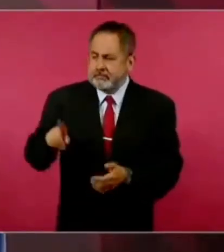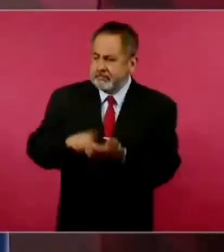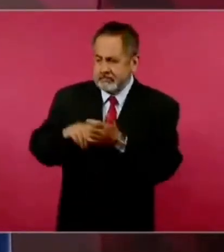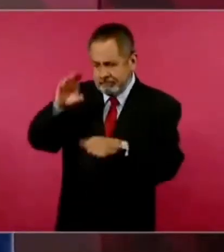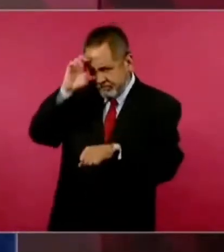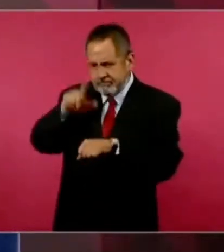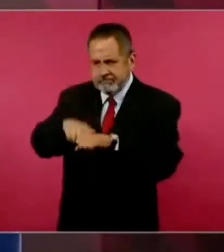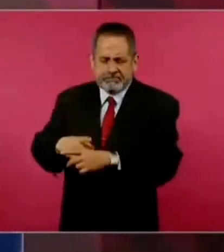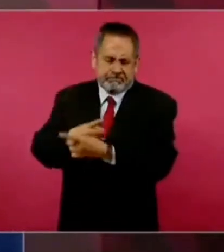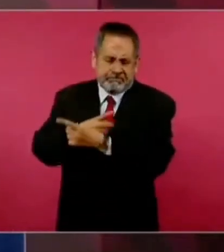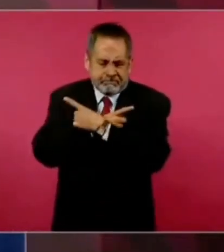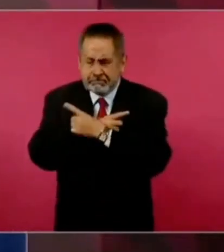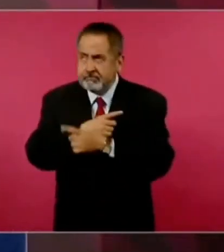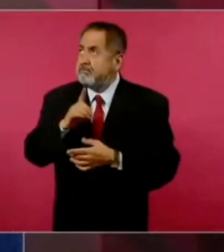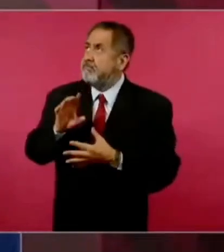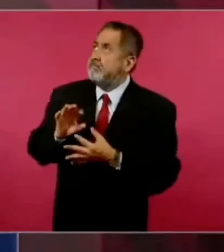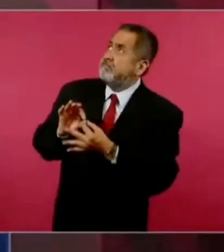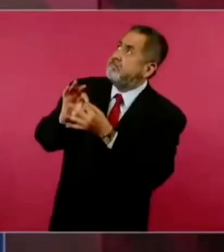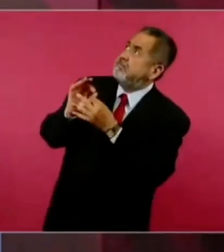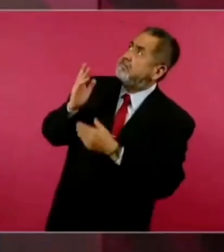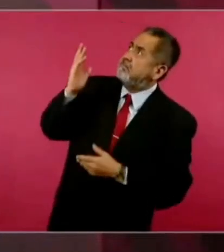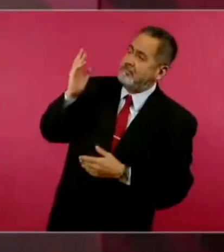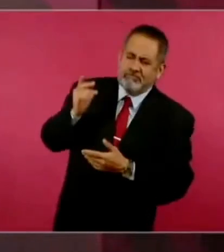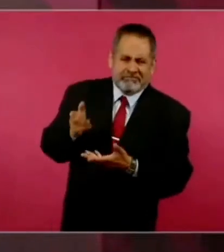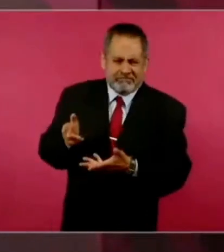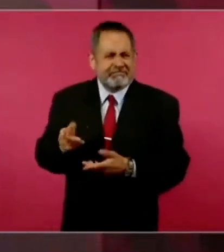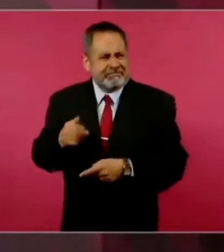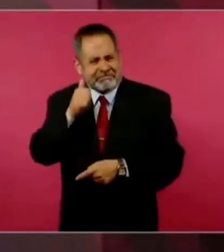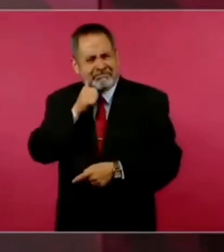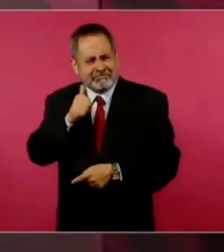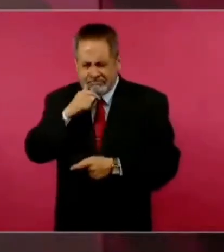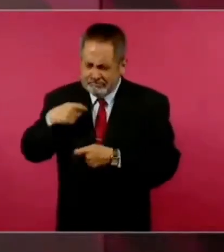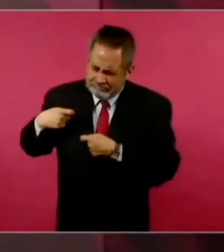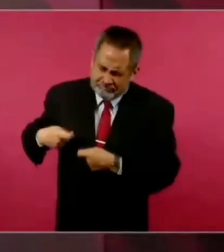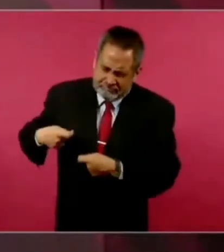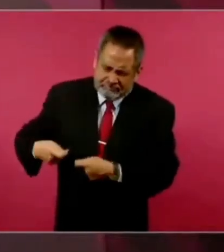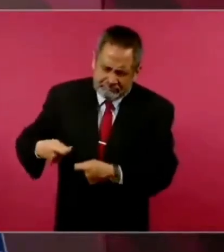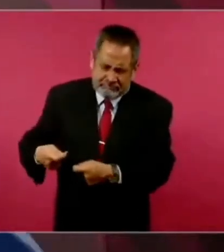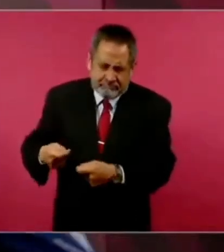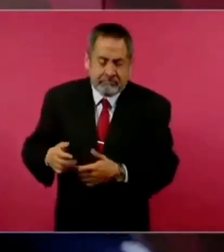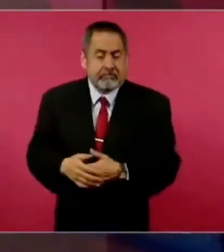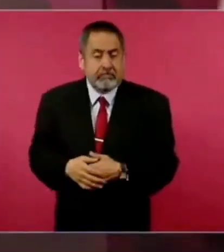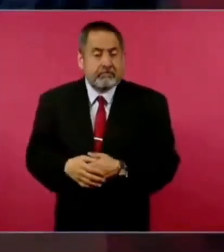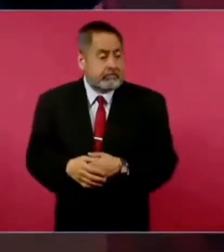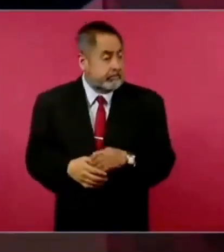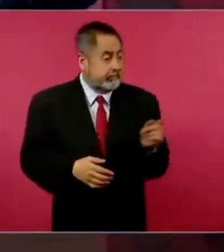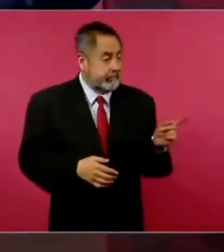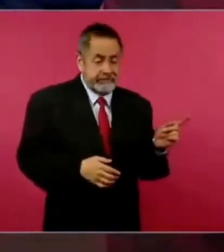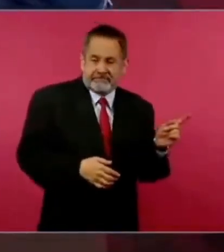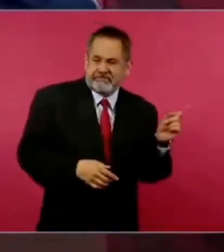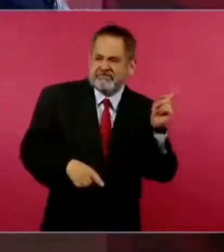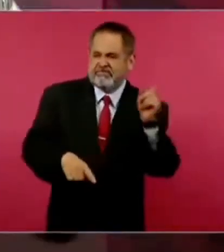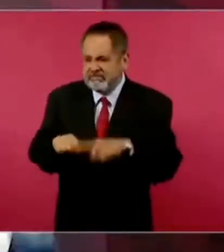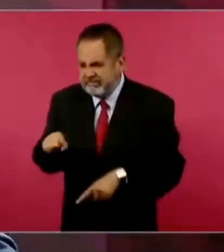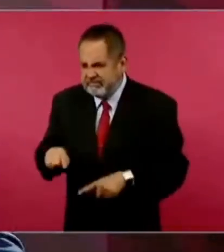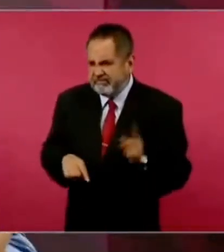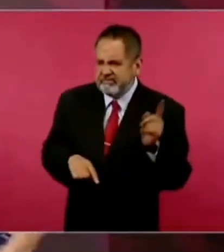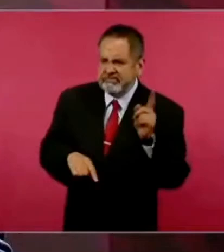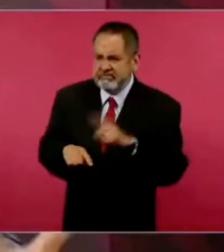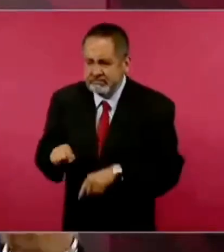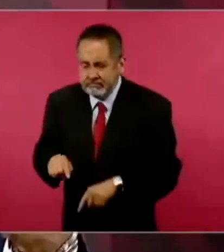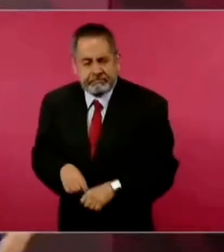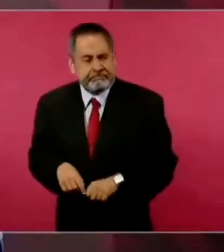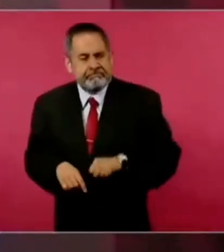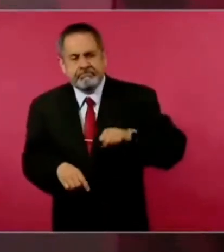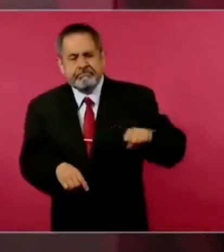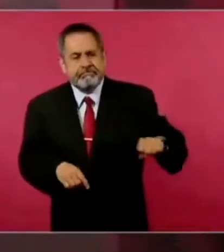culturales, morales, espirituales. Pero ¿cómo han intentado? Bueno, desde que